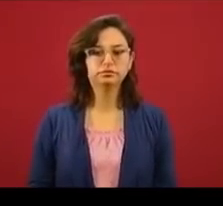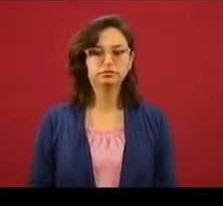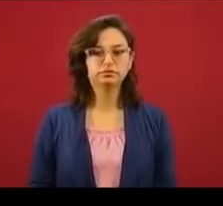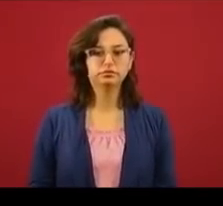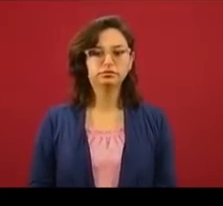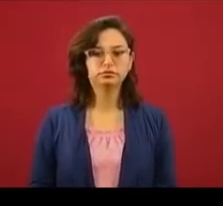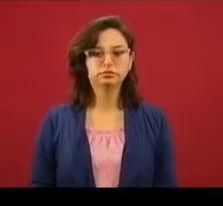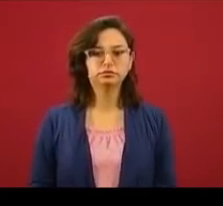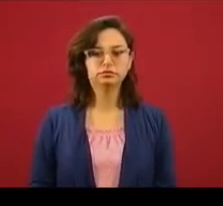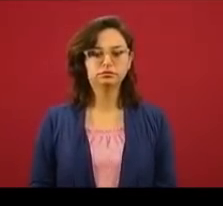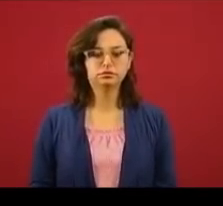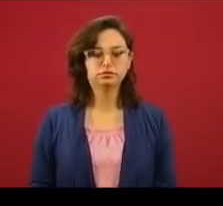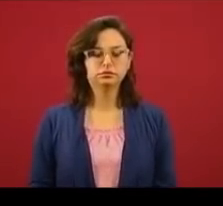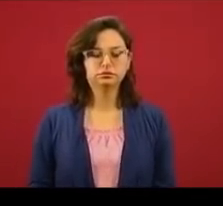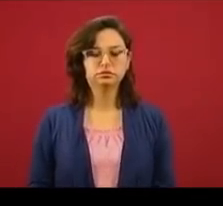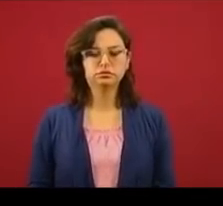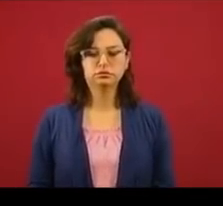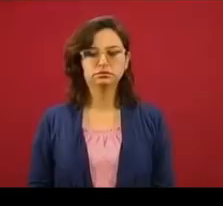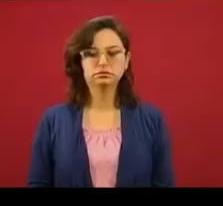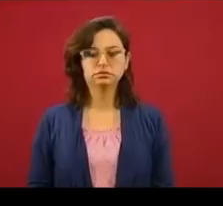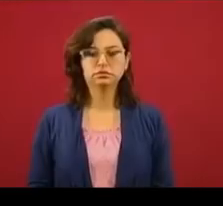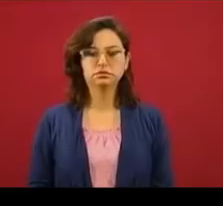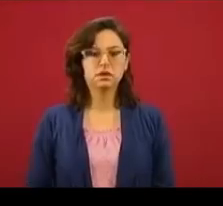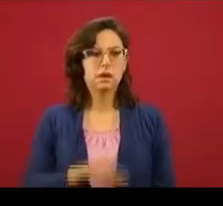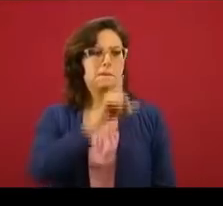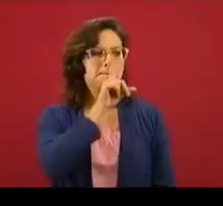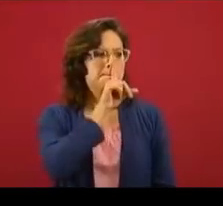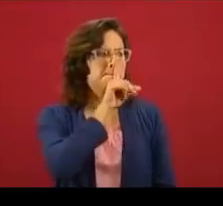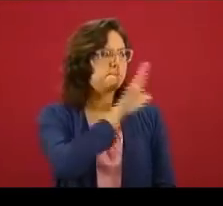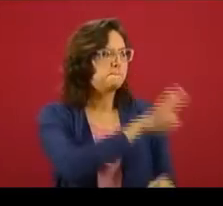Nadie será censurado.